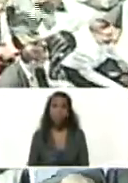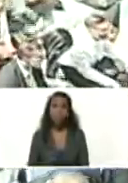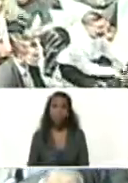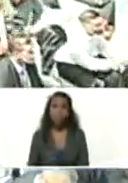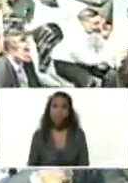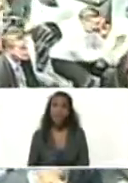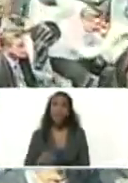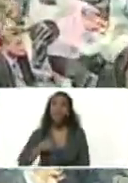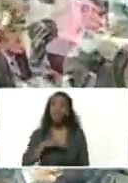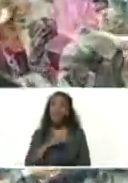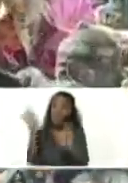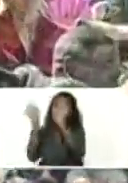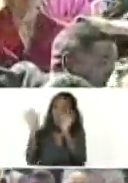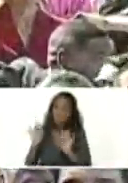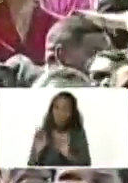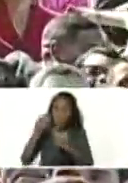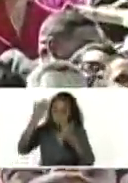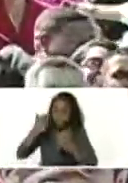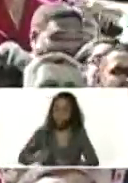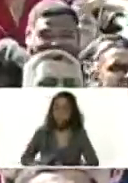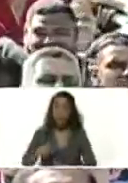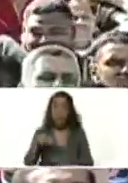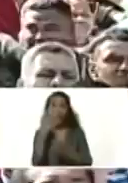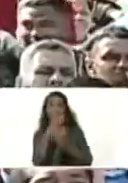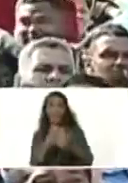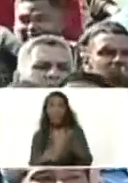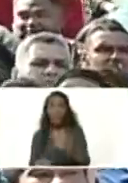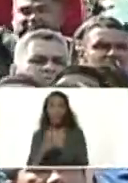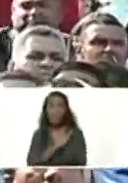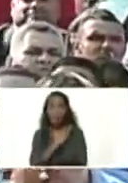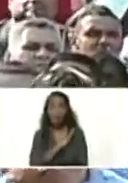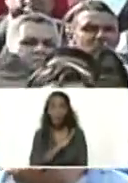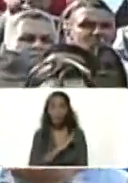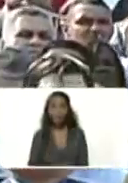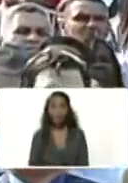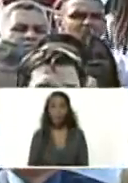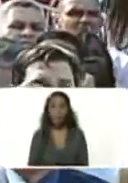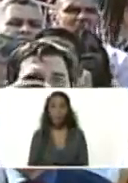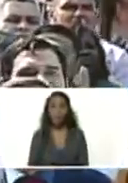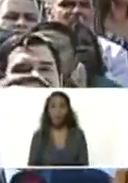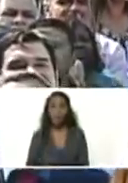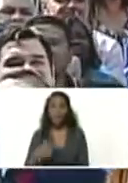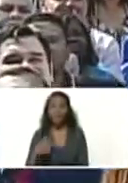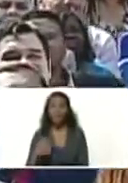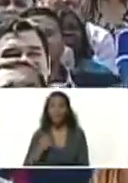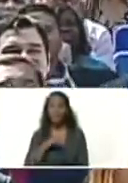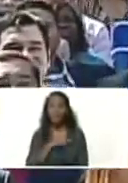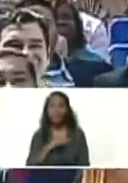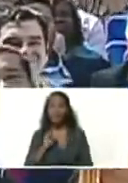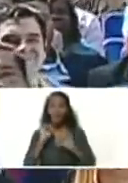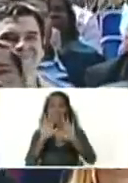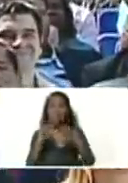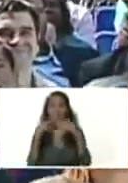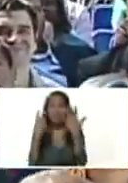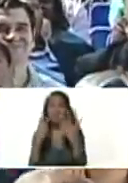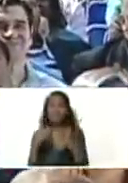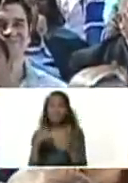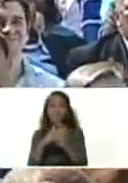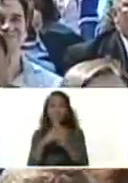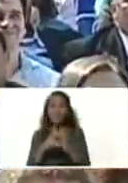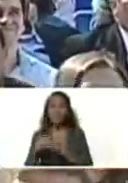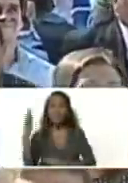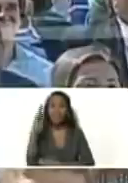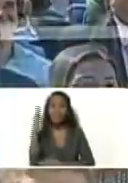es nuestra forma de ser, es nuestra característica propia. Tenemos 17.000 iglesias en todo el país, porque no vamos a excluir a